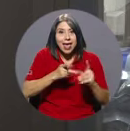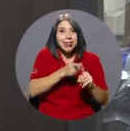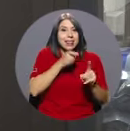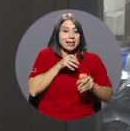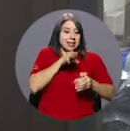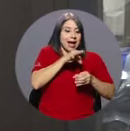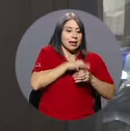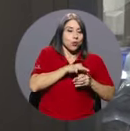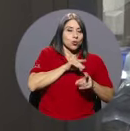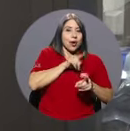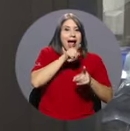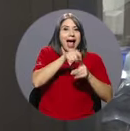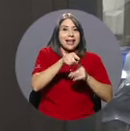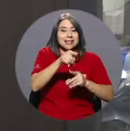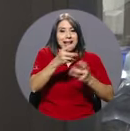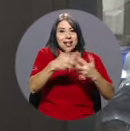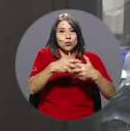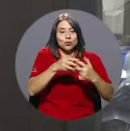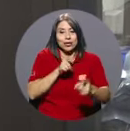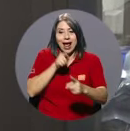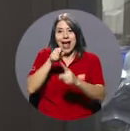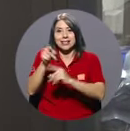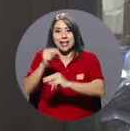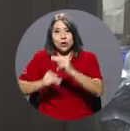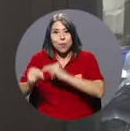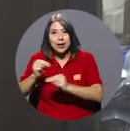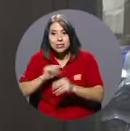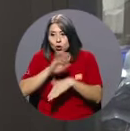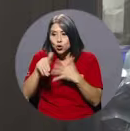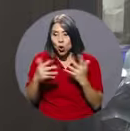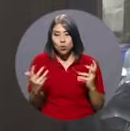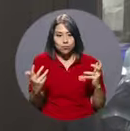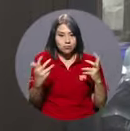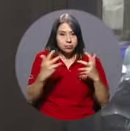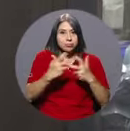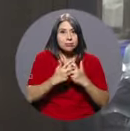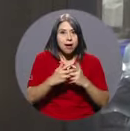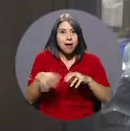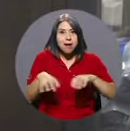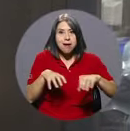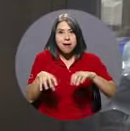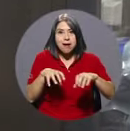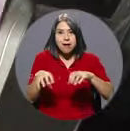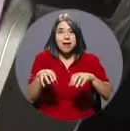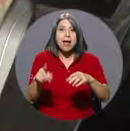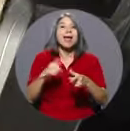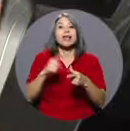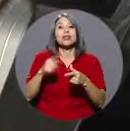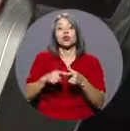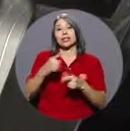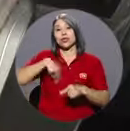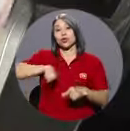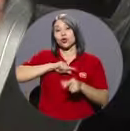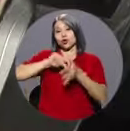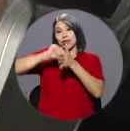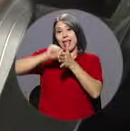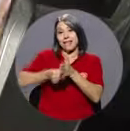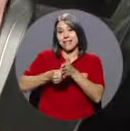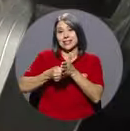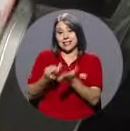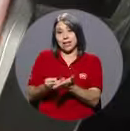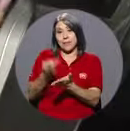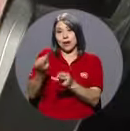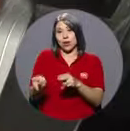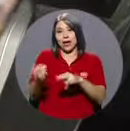agricultura hacia la industria y hacia el comercio? Y ahí hacemos énfasis en la generación de valor agregado. No